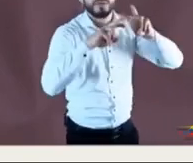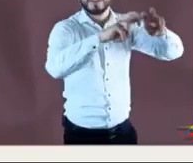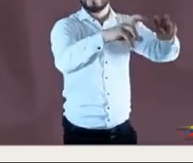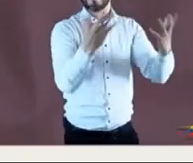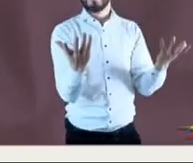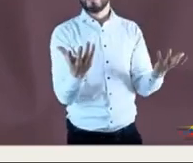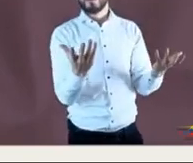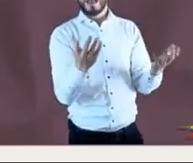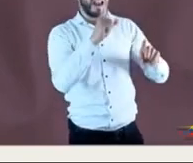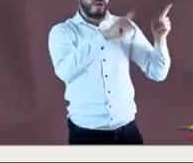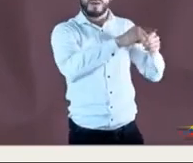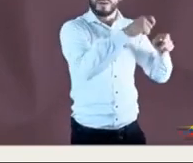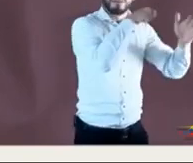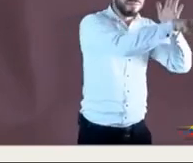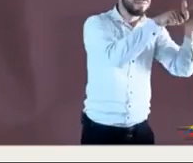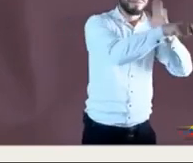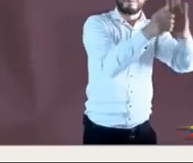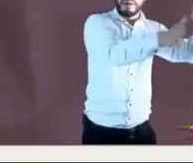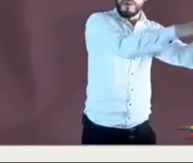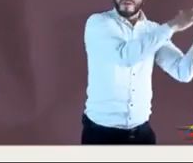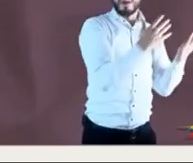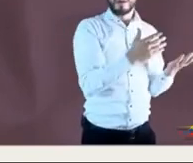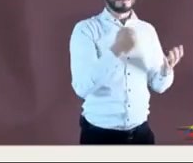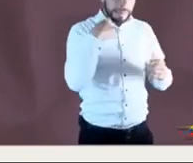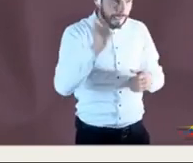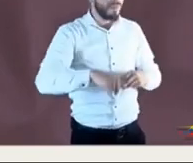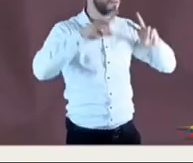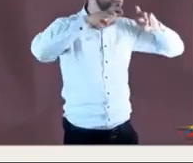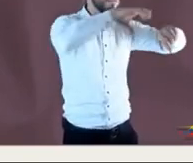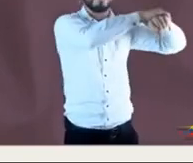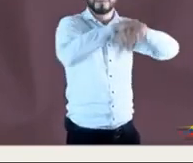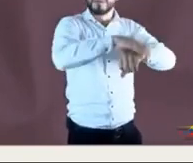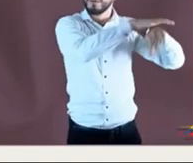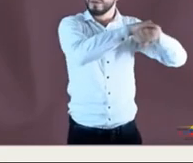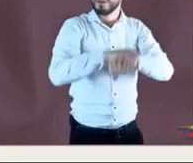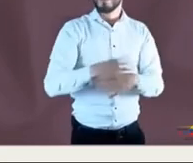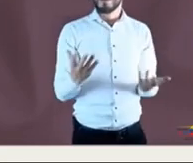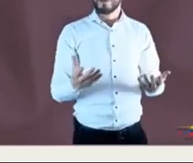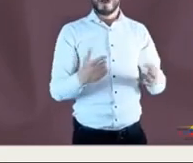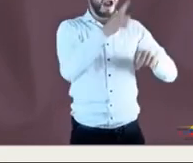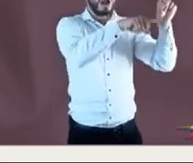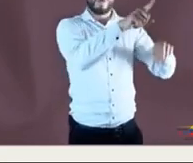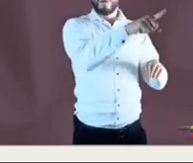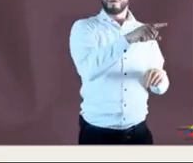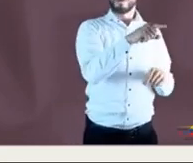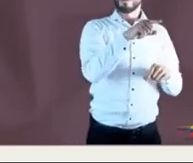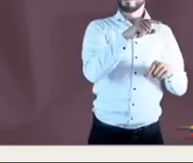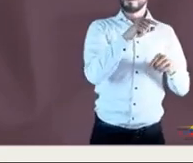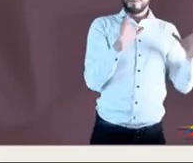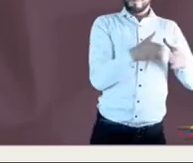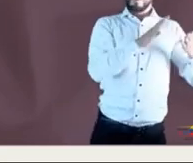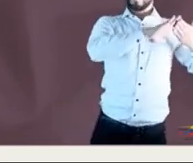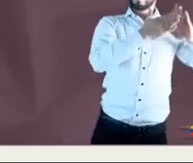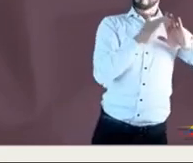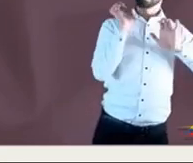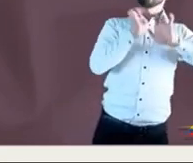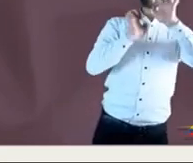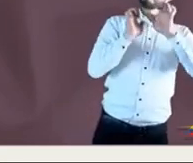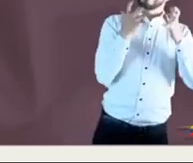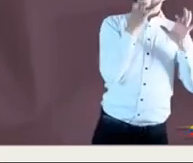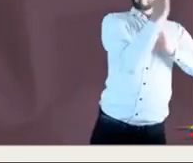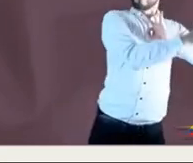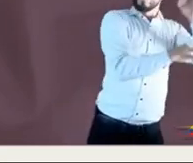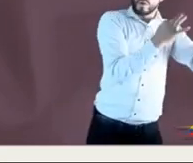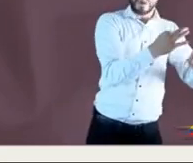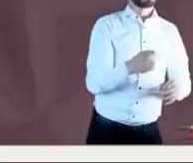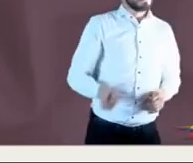de quienes atentan contra las garantías de seguridad de los defensores y defensoras de las comunidades. Y reconocemos